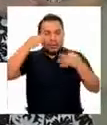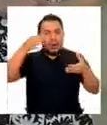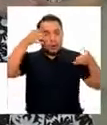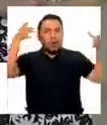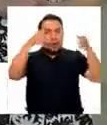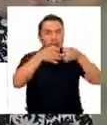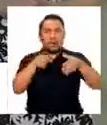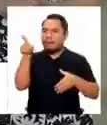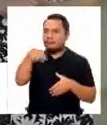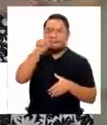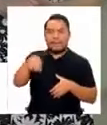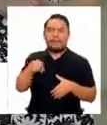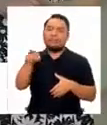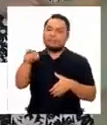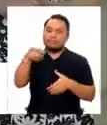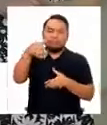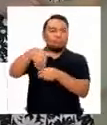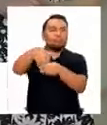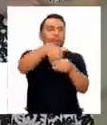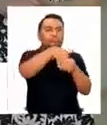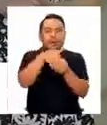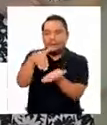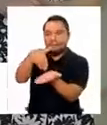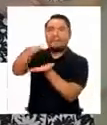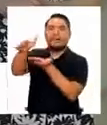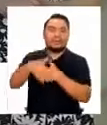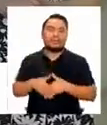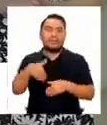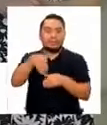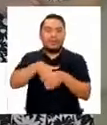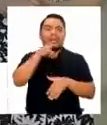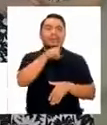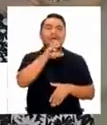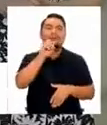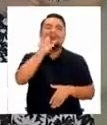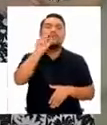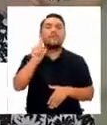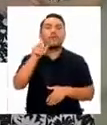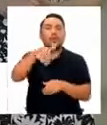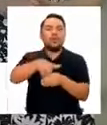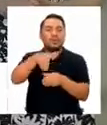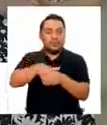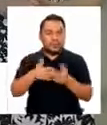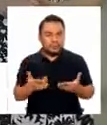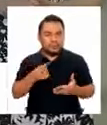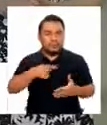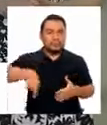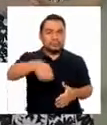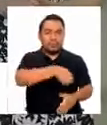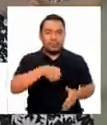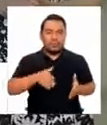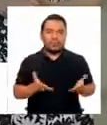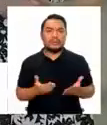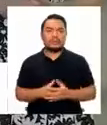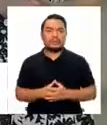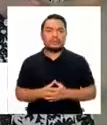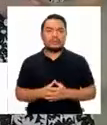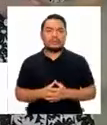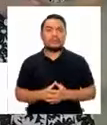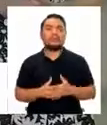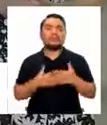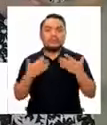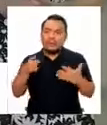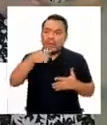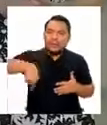de la República de vacarlo en el cargo con el voto de 101 de sus 130 parlamentarios, haciendo